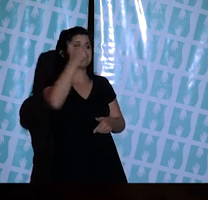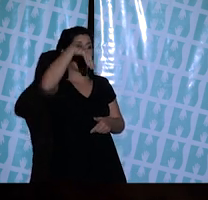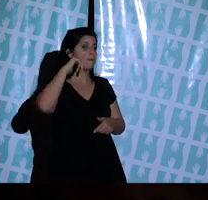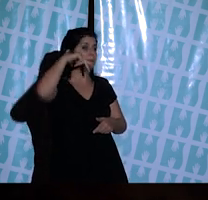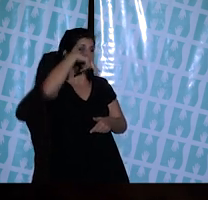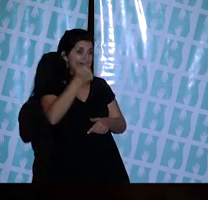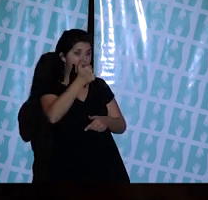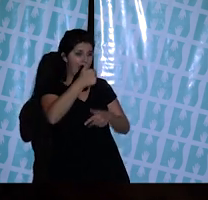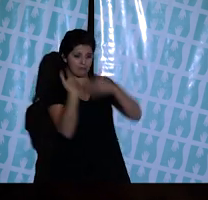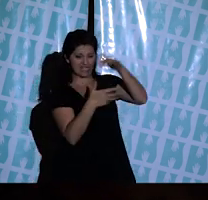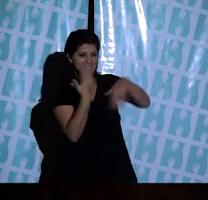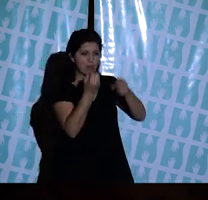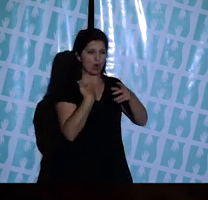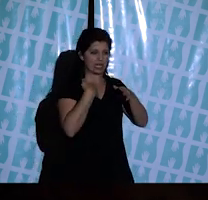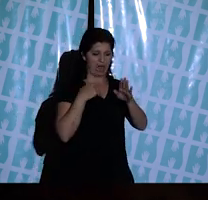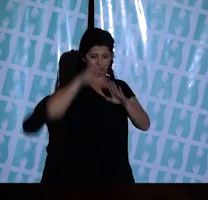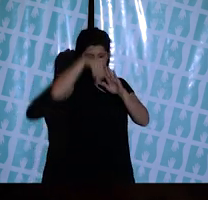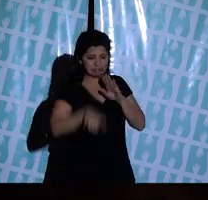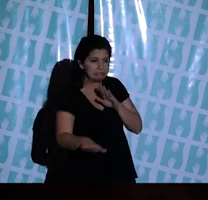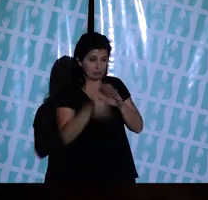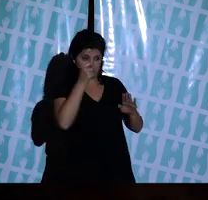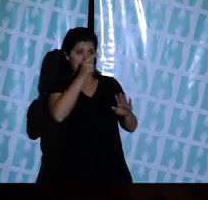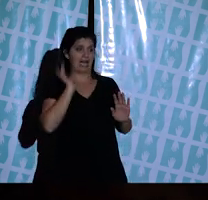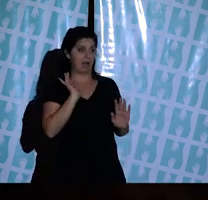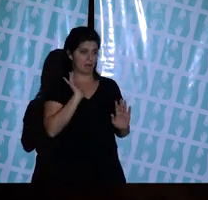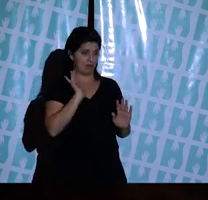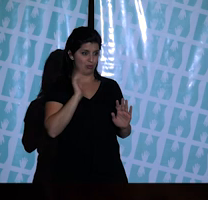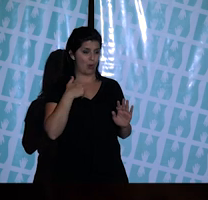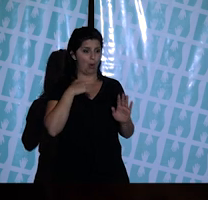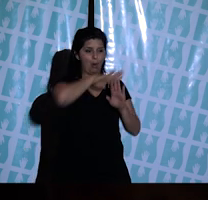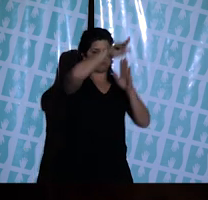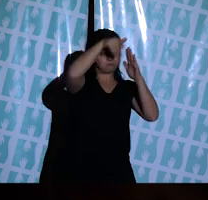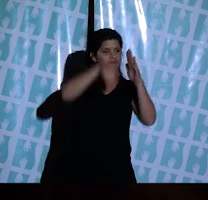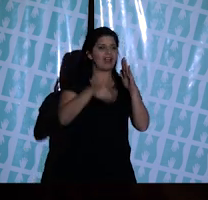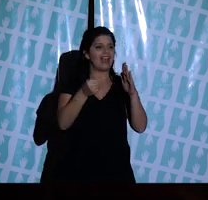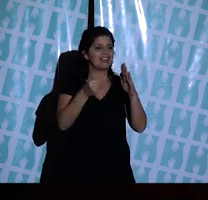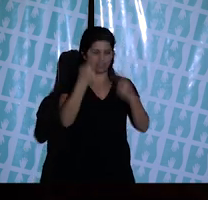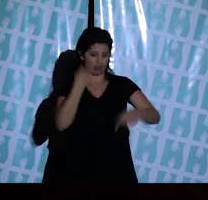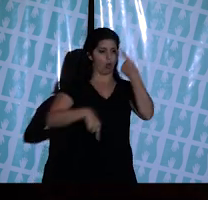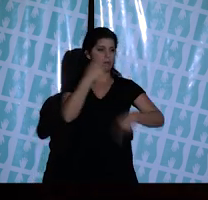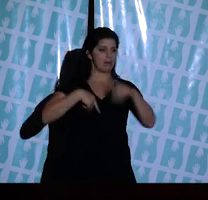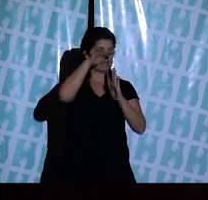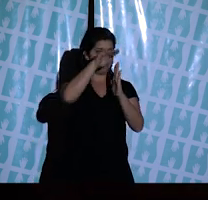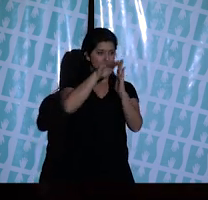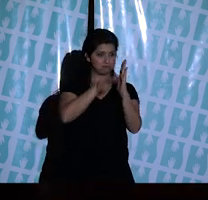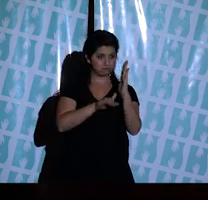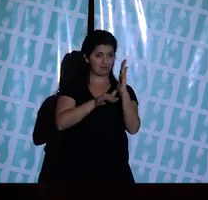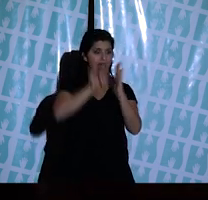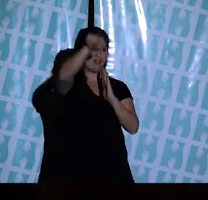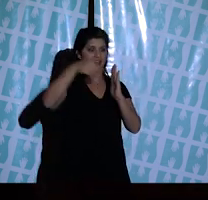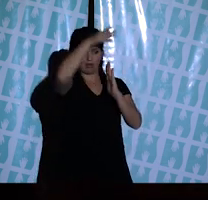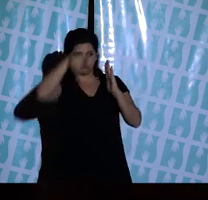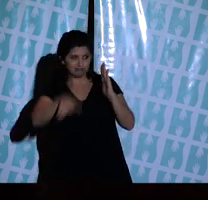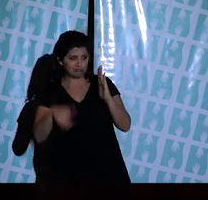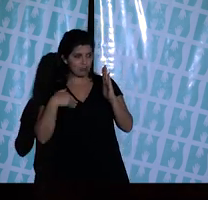este, ¿no? Tienen bajón más rápido, bajones cuando ya baja la cantidad de dopamina que